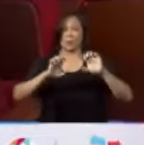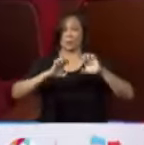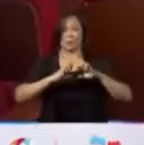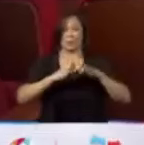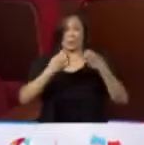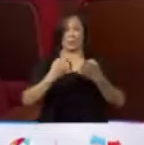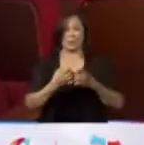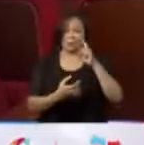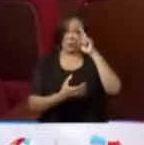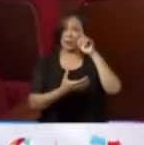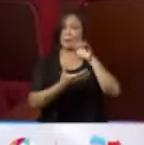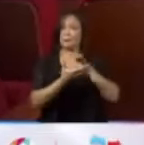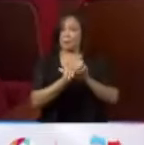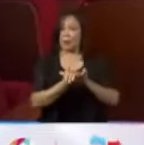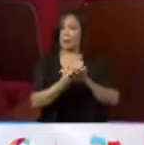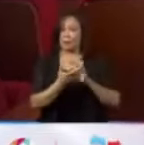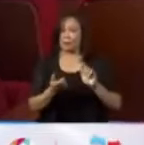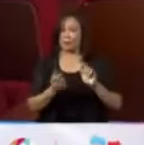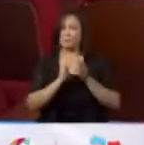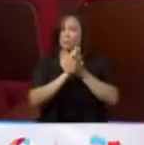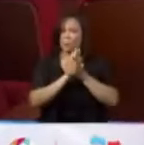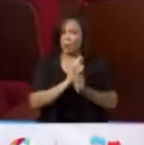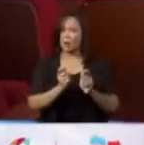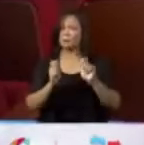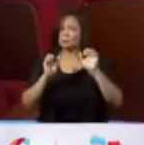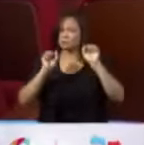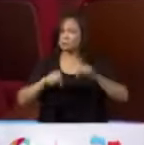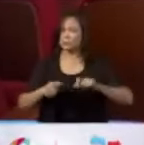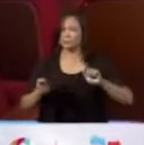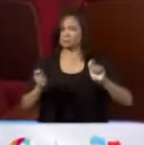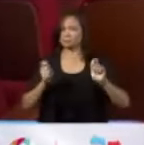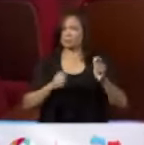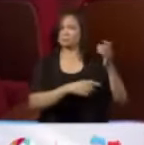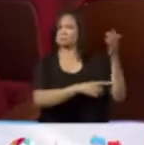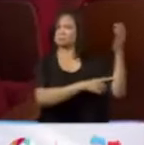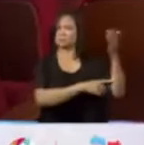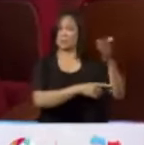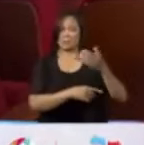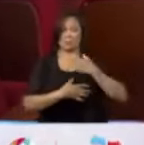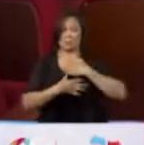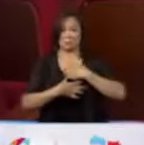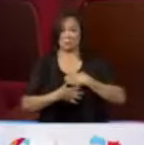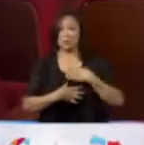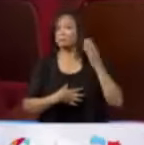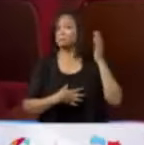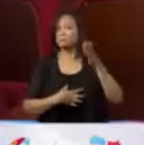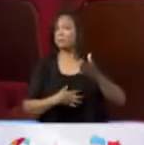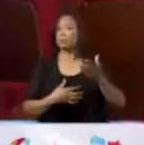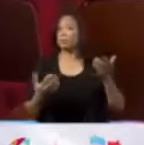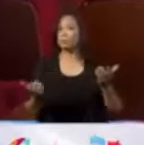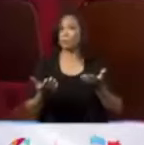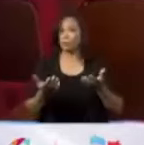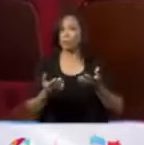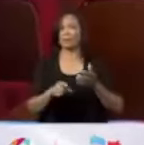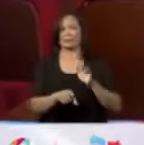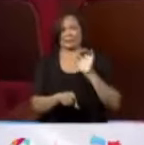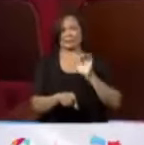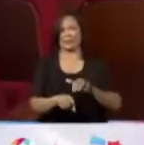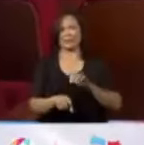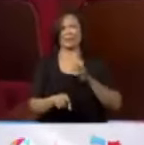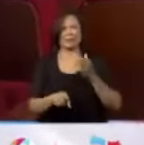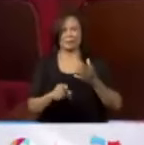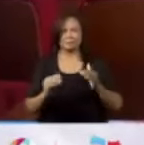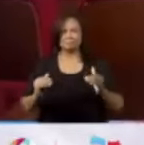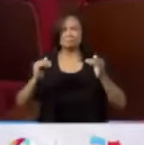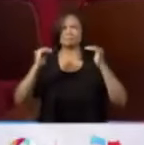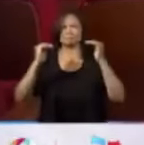equipo que creyó en la capacidad transformadora de los debates. Nuestro anhelo es que estos no